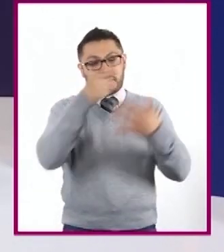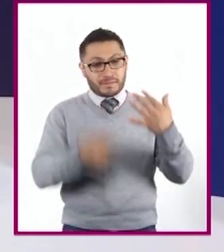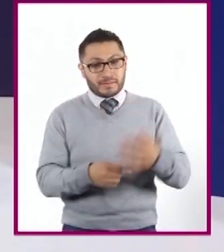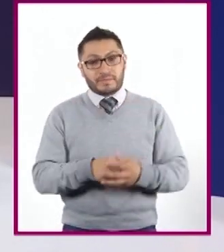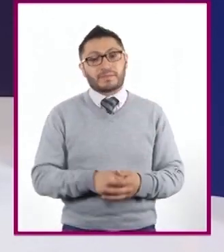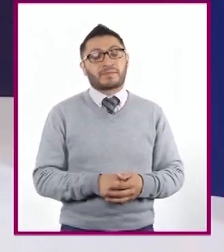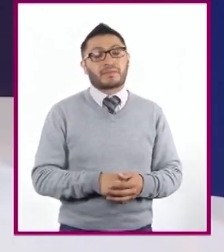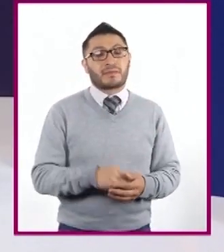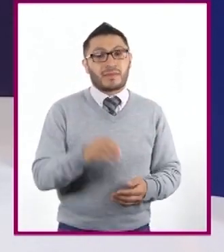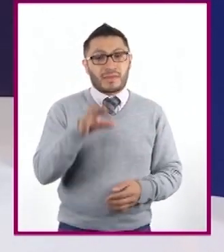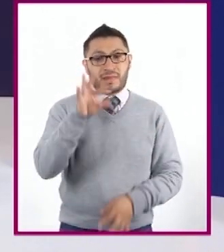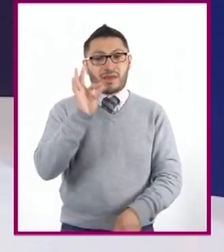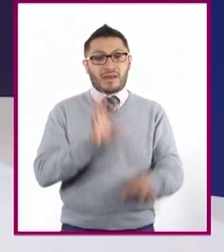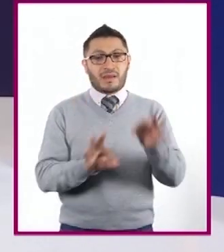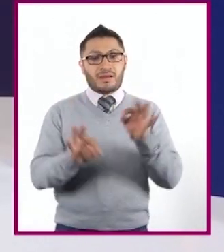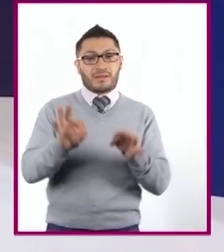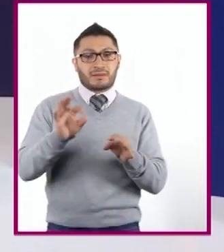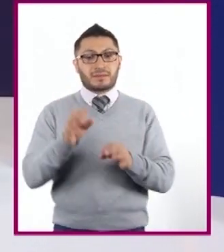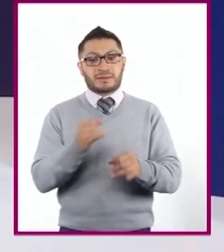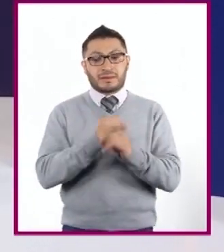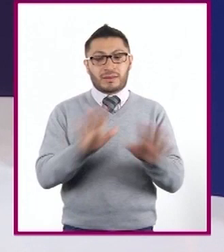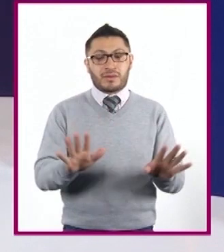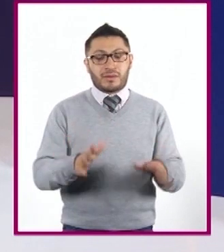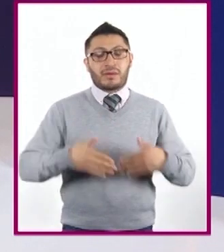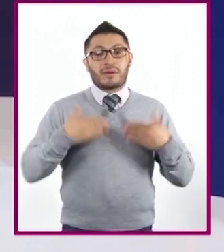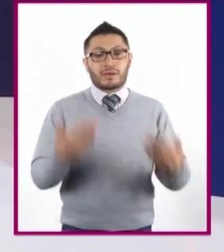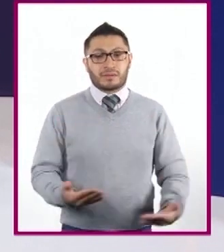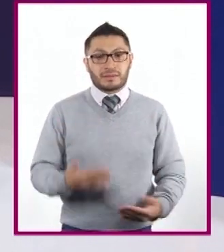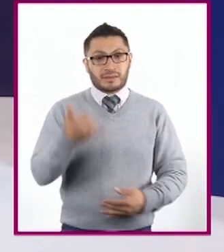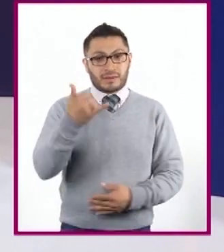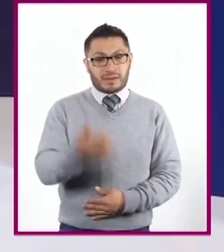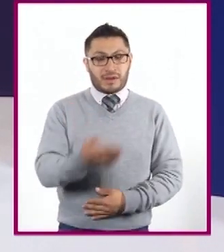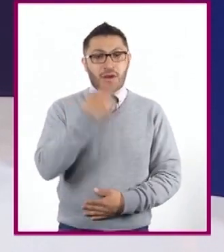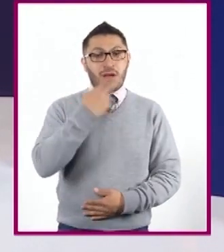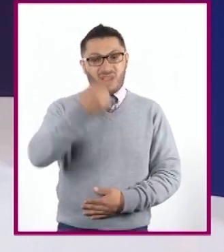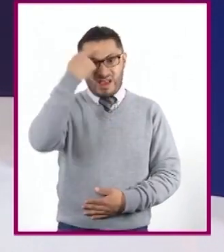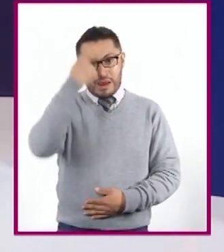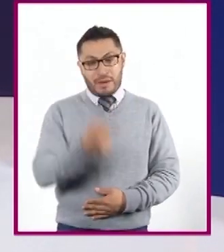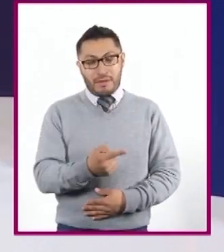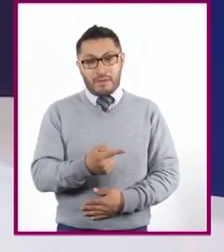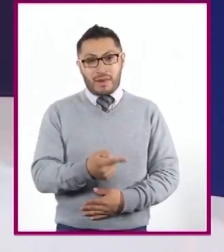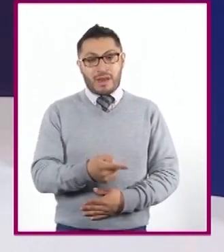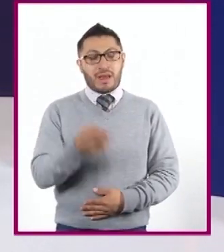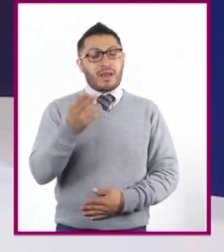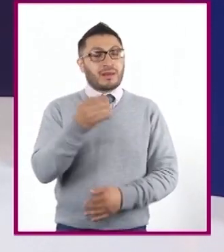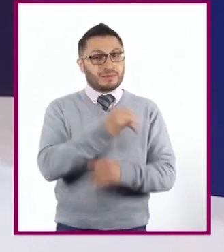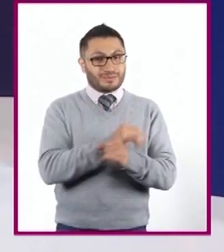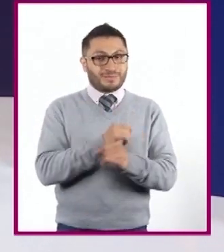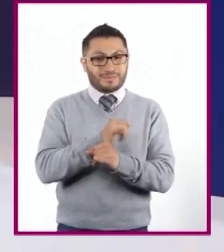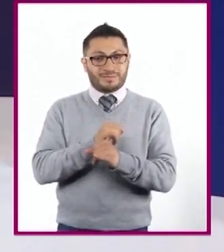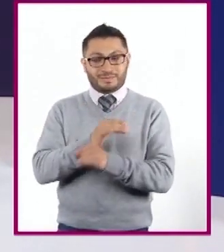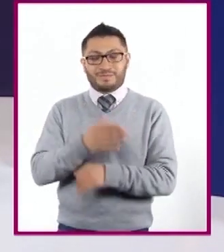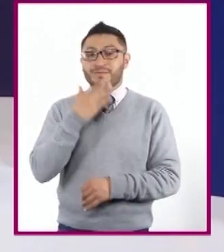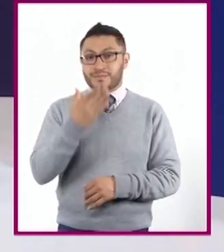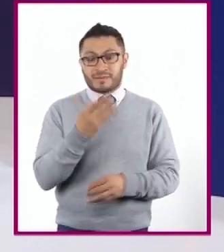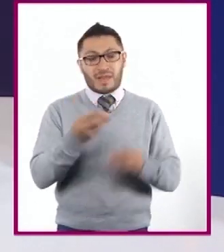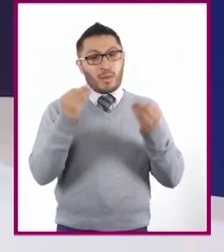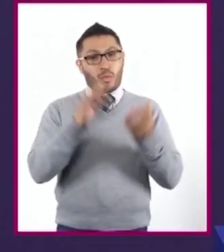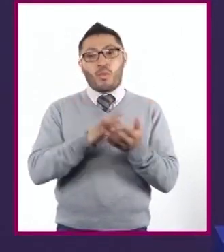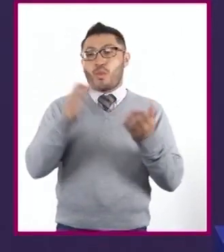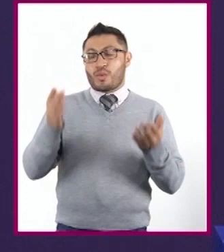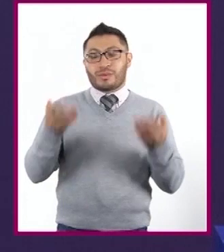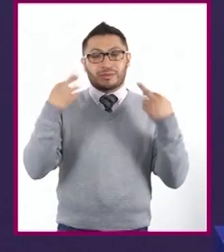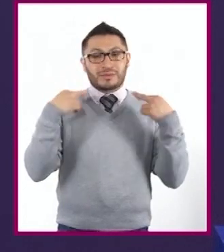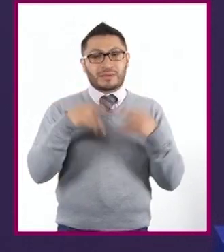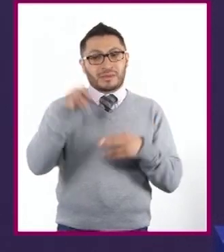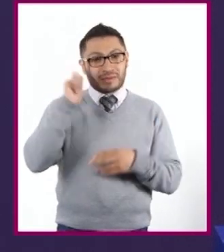criterios podemos seleccionar información confiable y que nos servirá para realizar nuestra investigación. Muchas gracias,